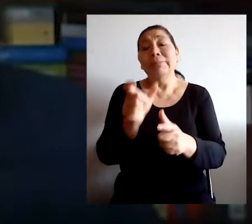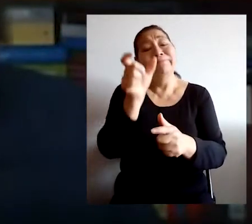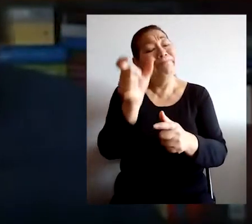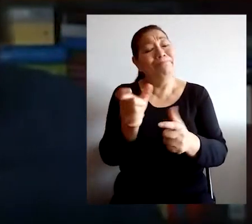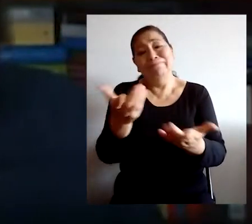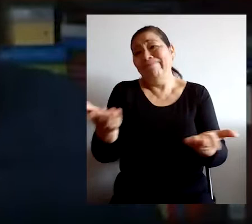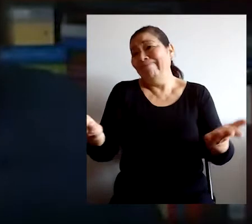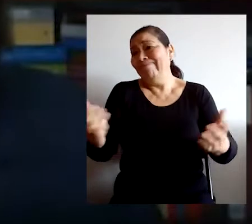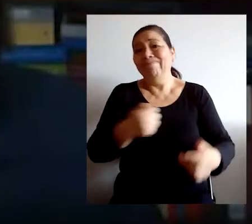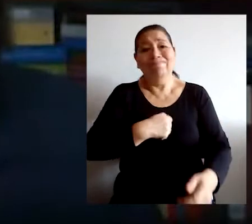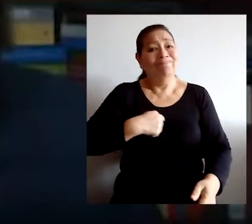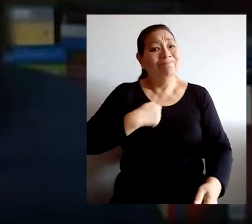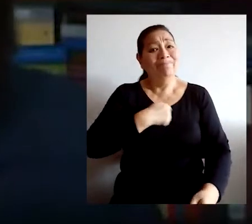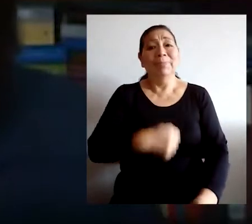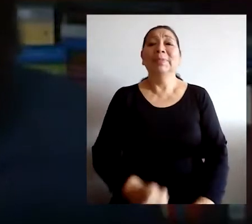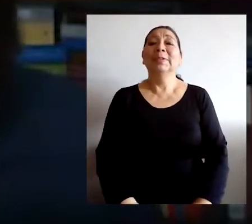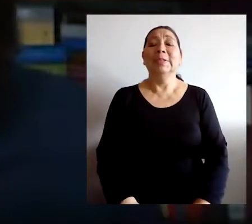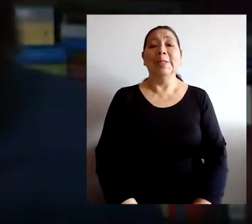peruanos.